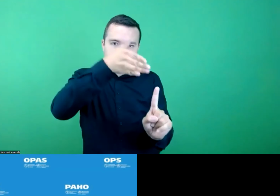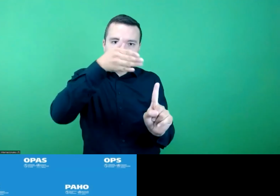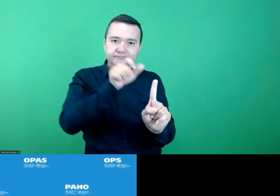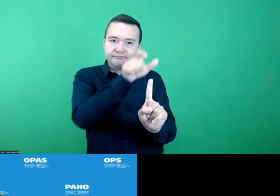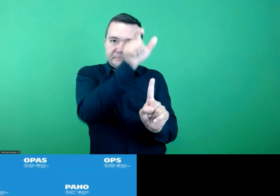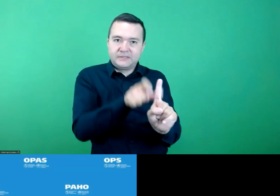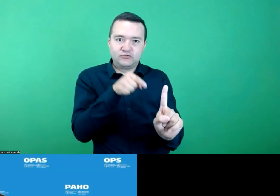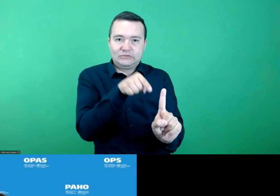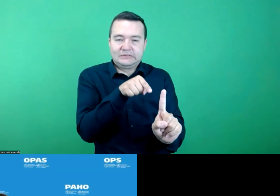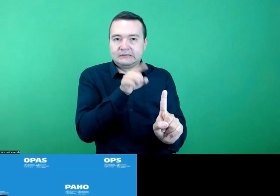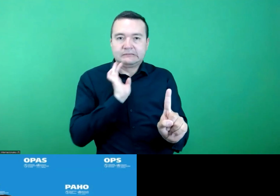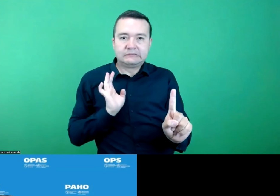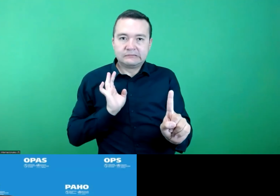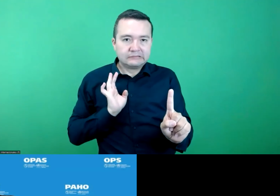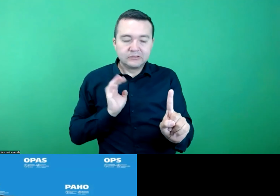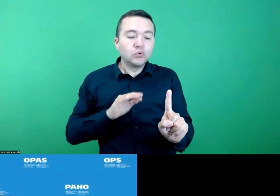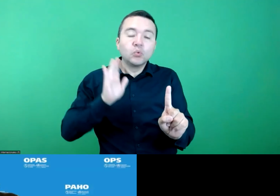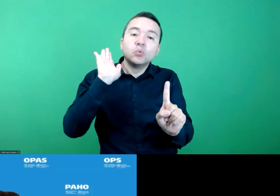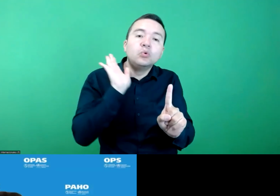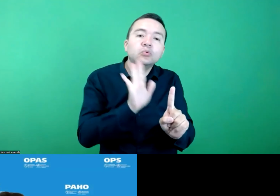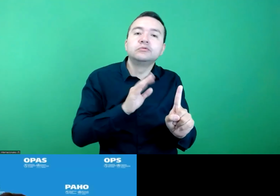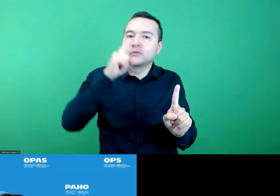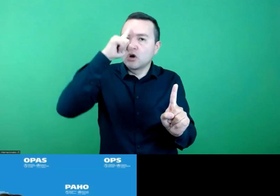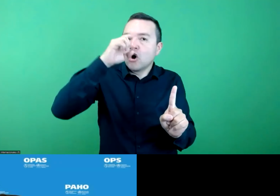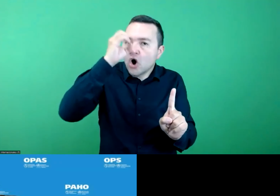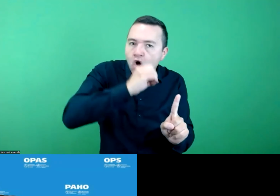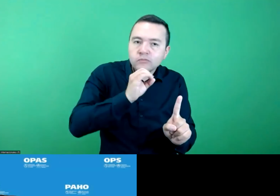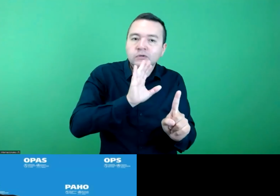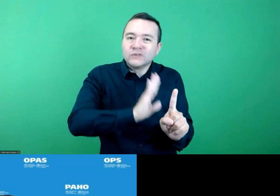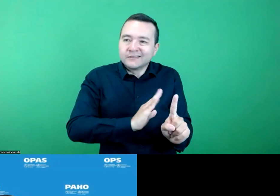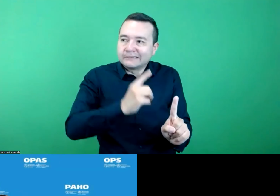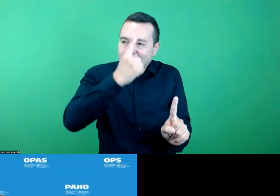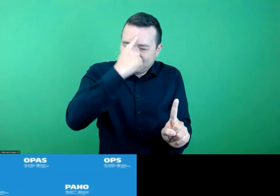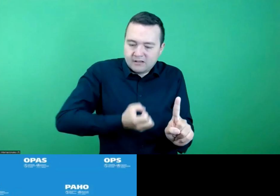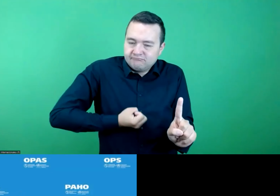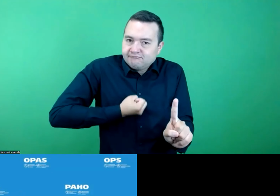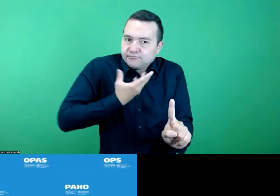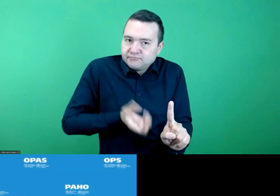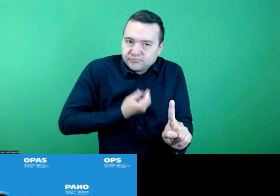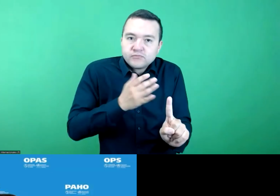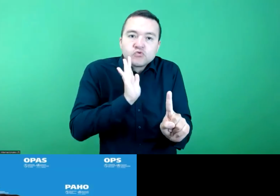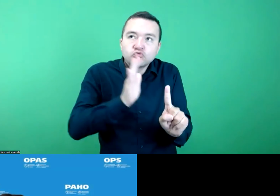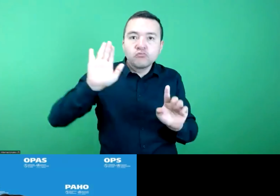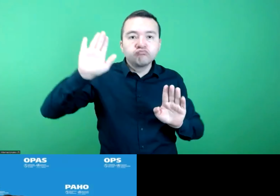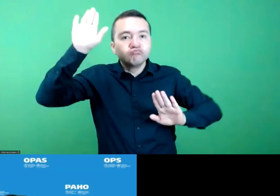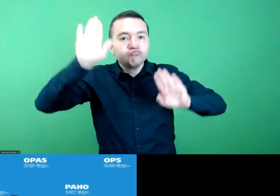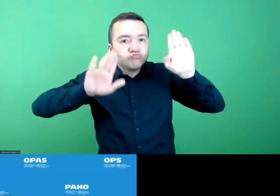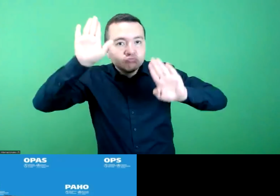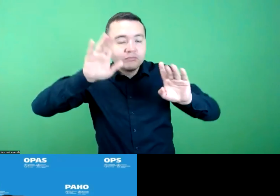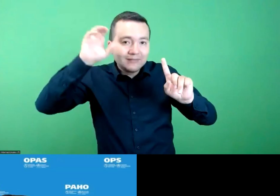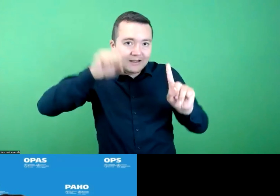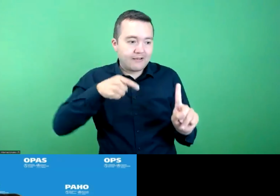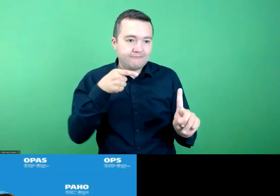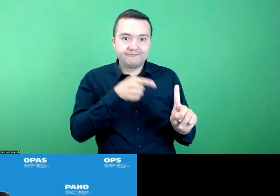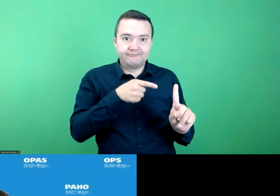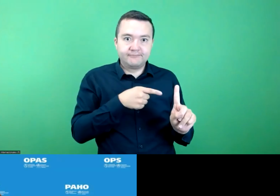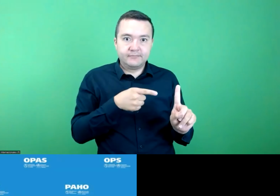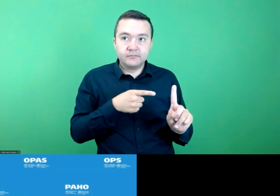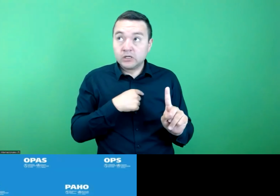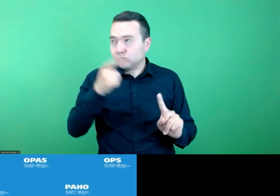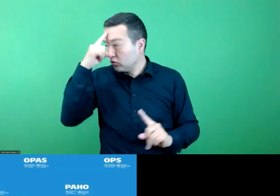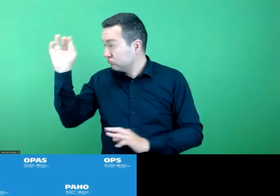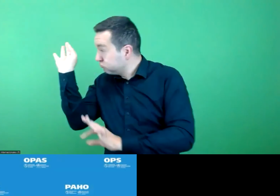participación del paciente como un eje central de su estrategia, considerando tanto sus